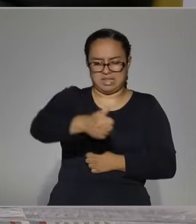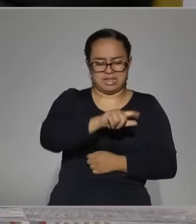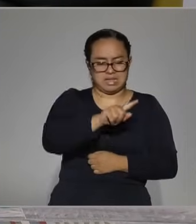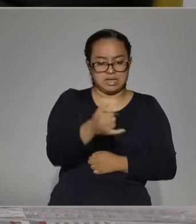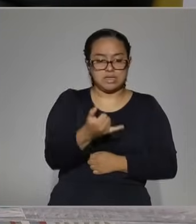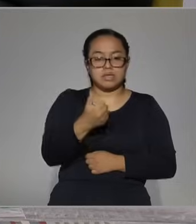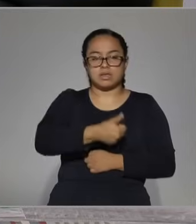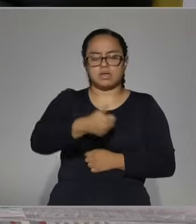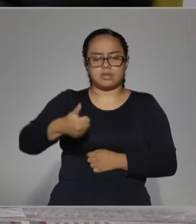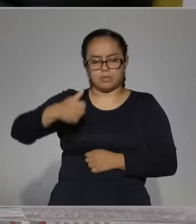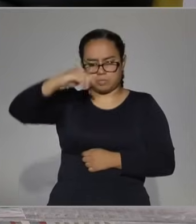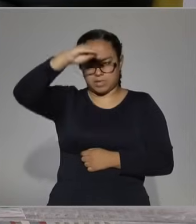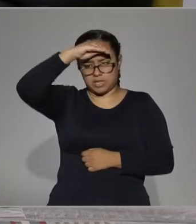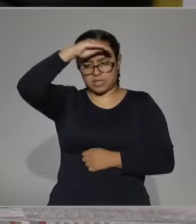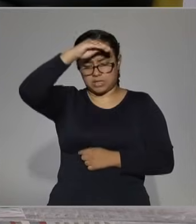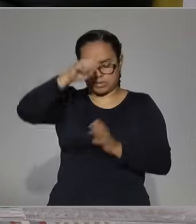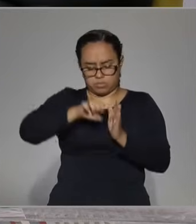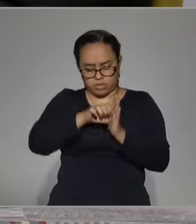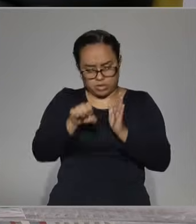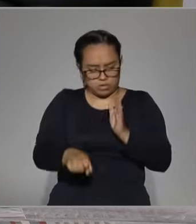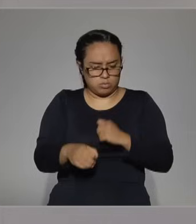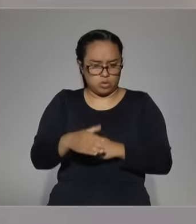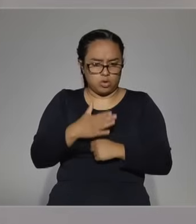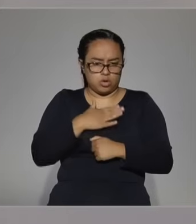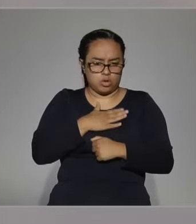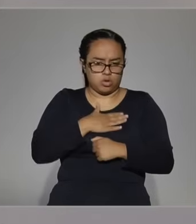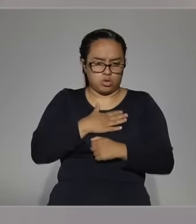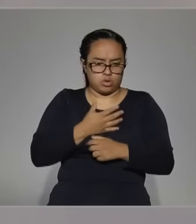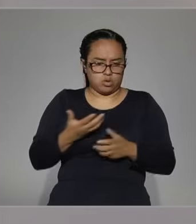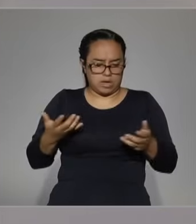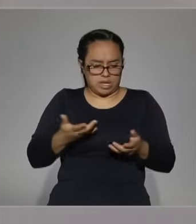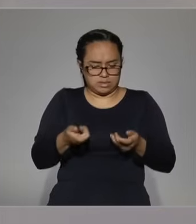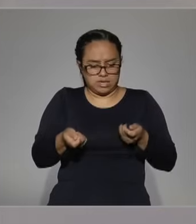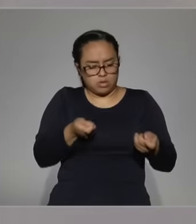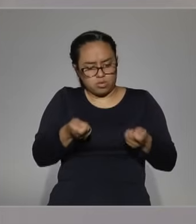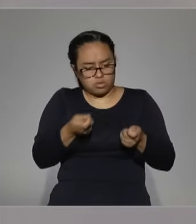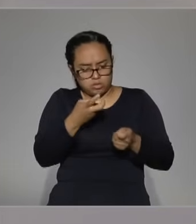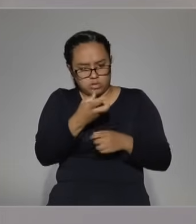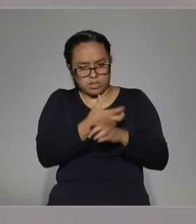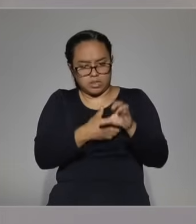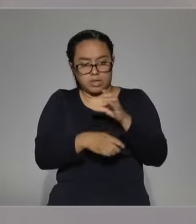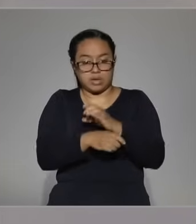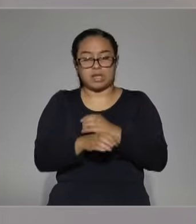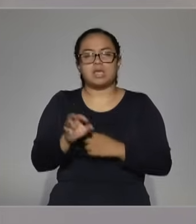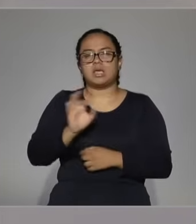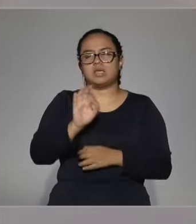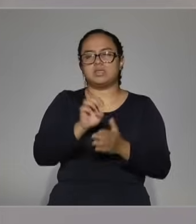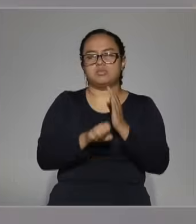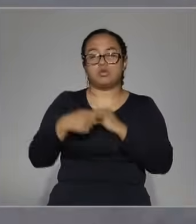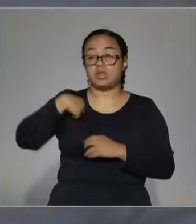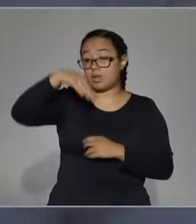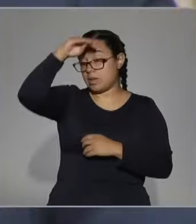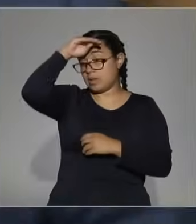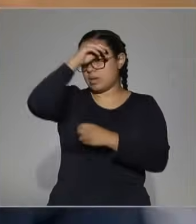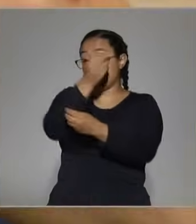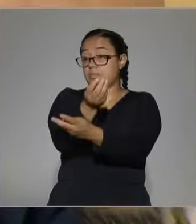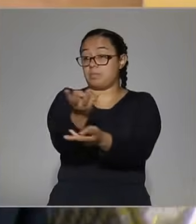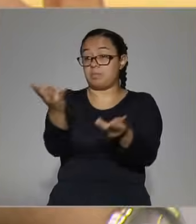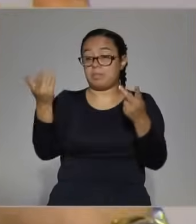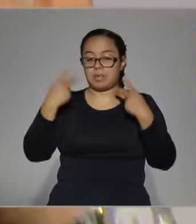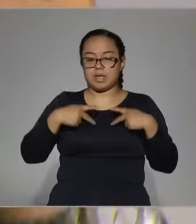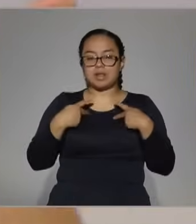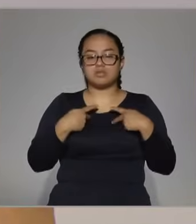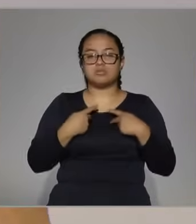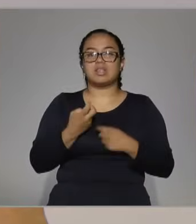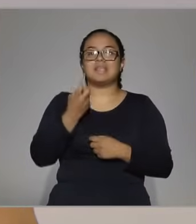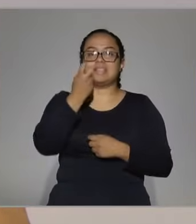va a reflexionar con relación a cómo manejo yo cierta situación, si estoy pensando en los demás, ya estoy